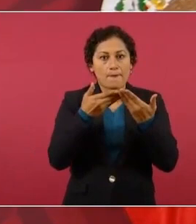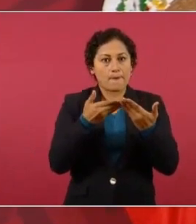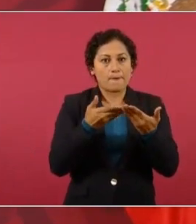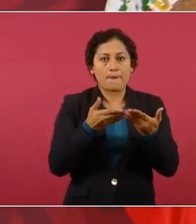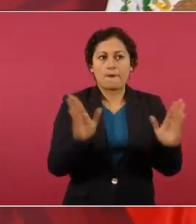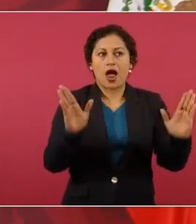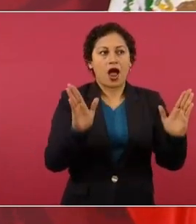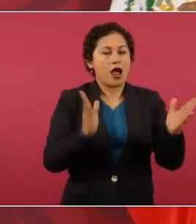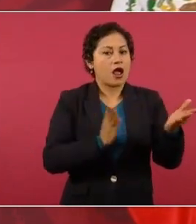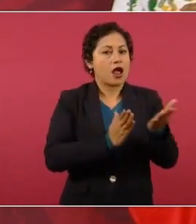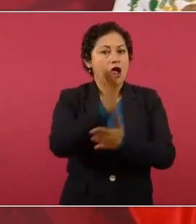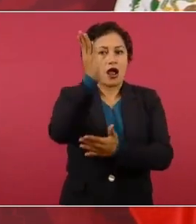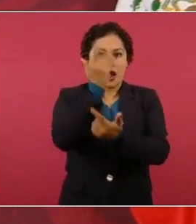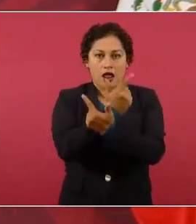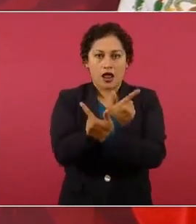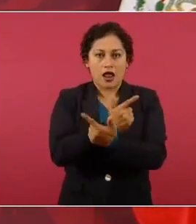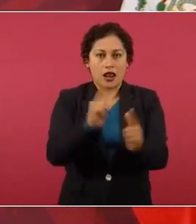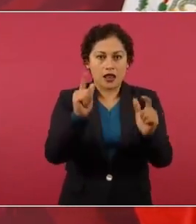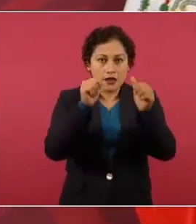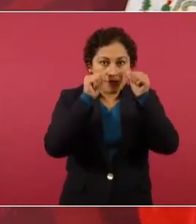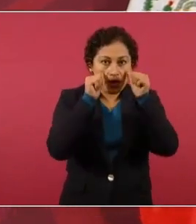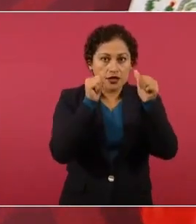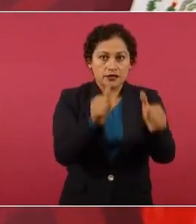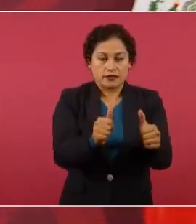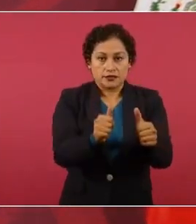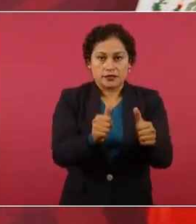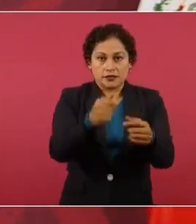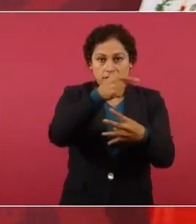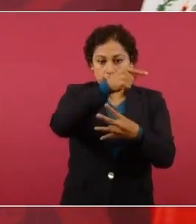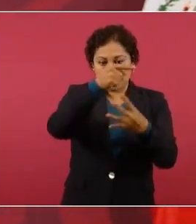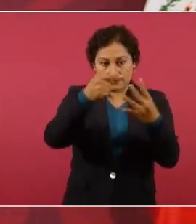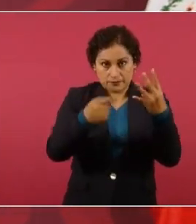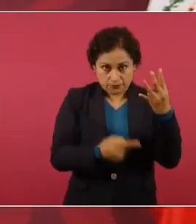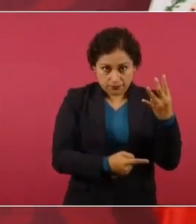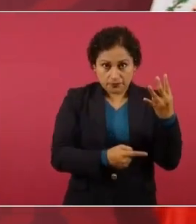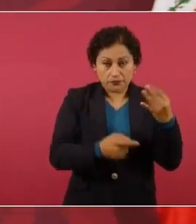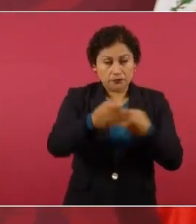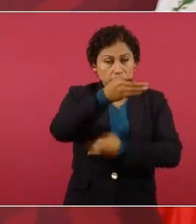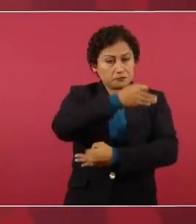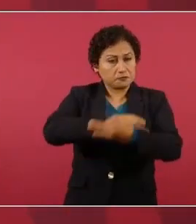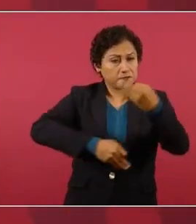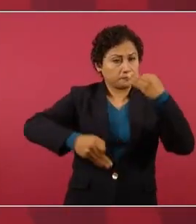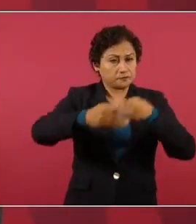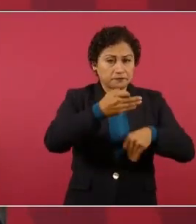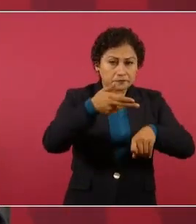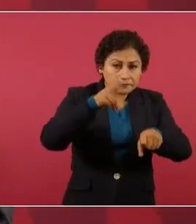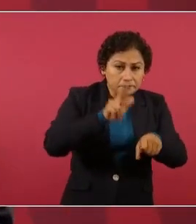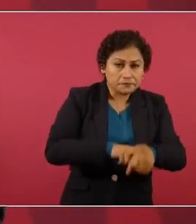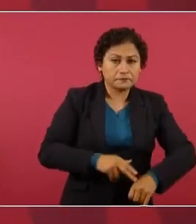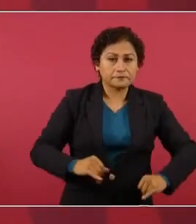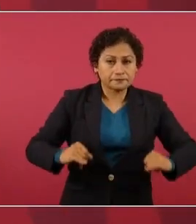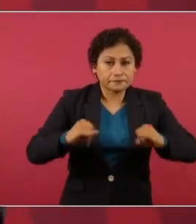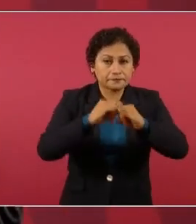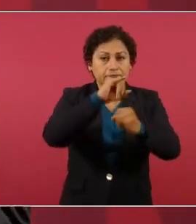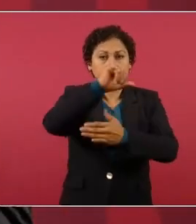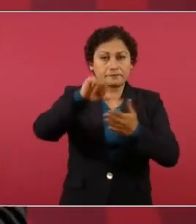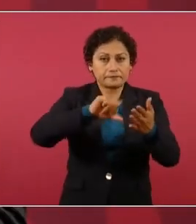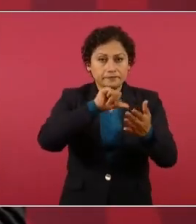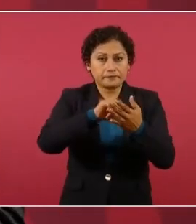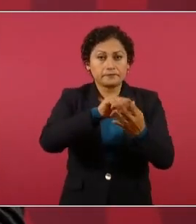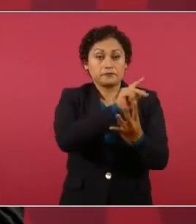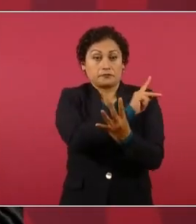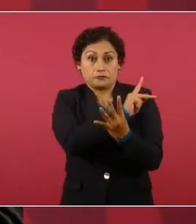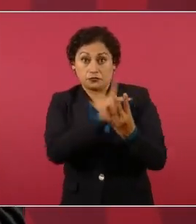a la atención de la población en general. Entonces, eso es lo que te